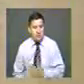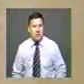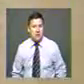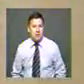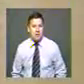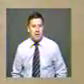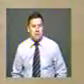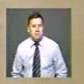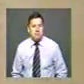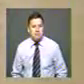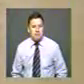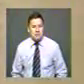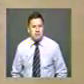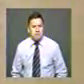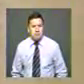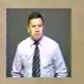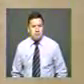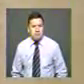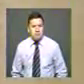porque